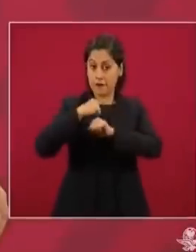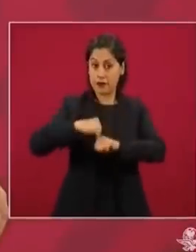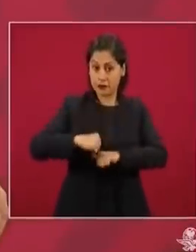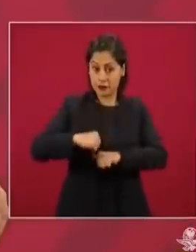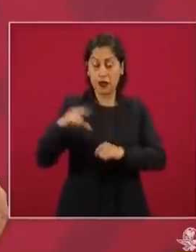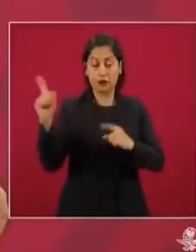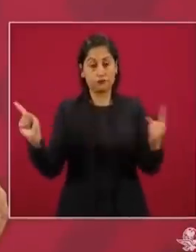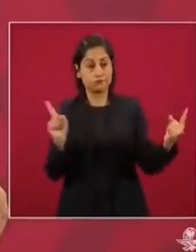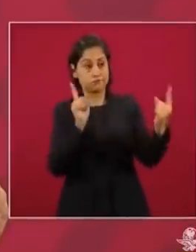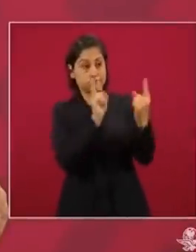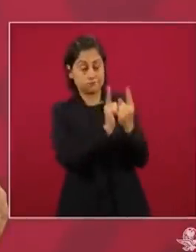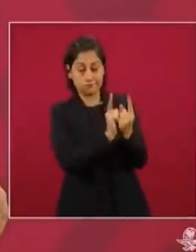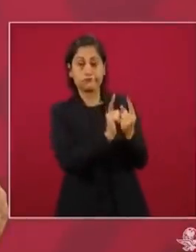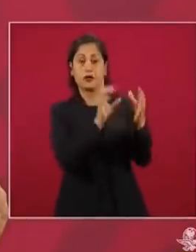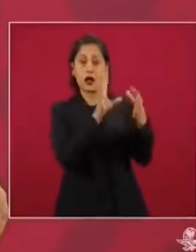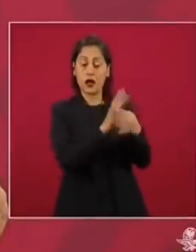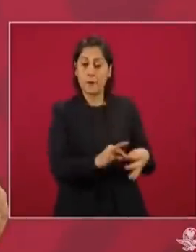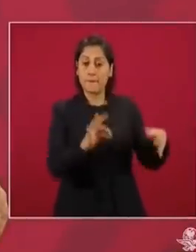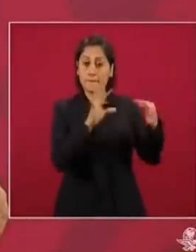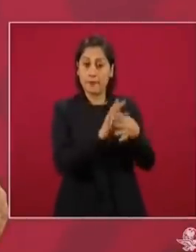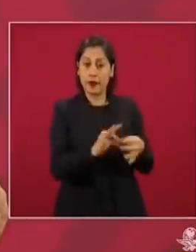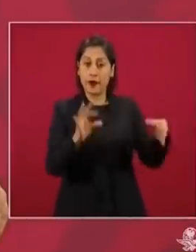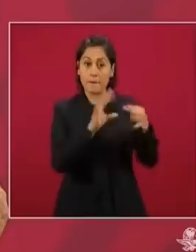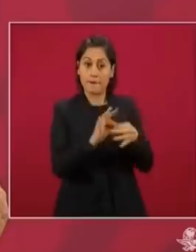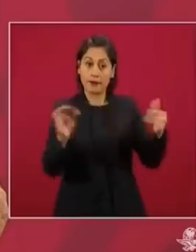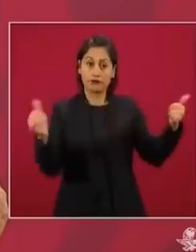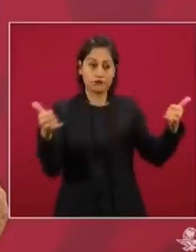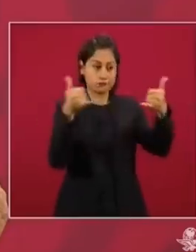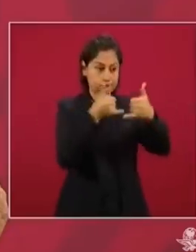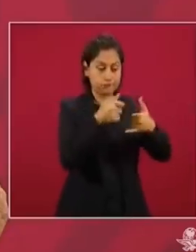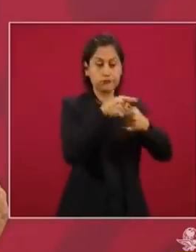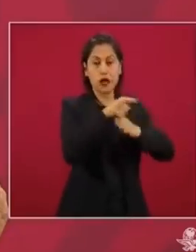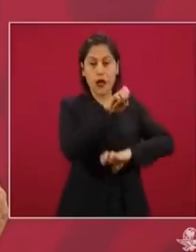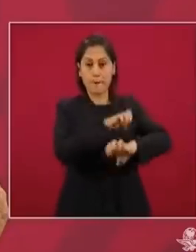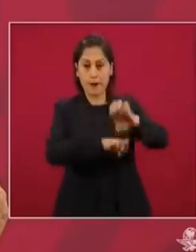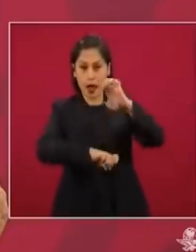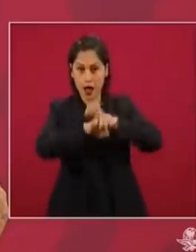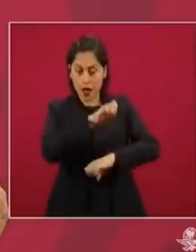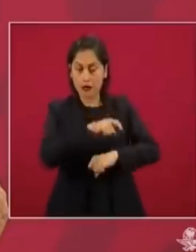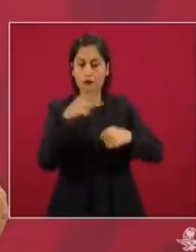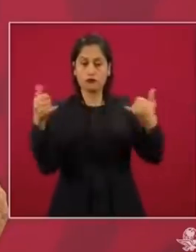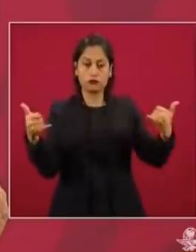habló con el embajador de Estados Unidos, se mandó una nota,